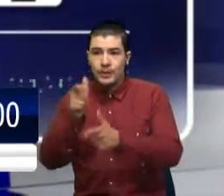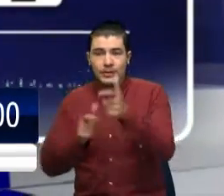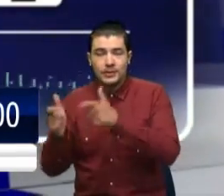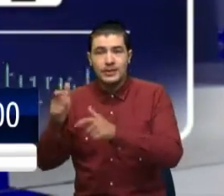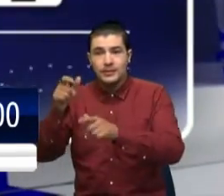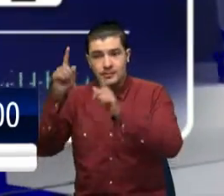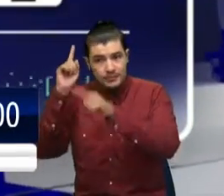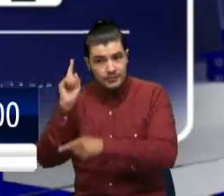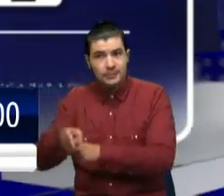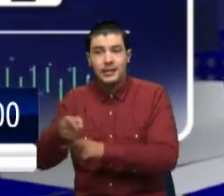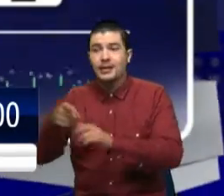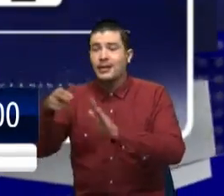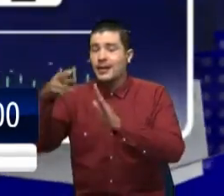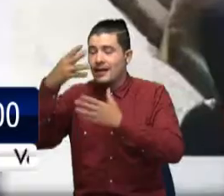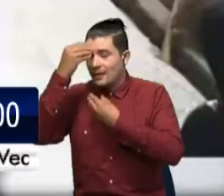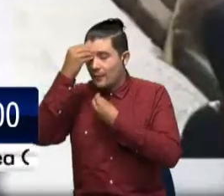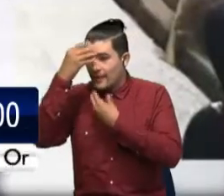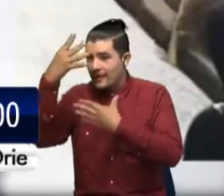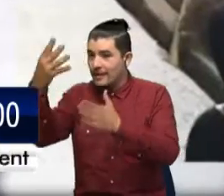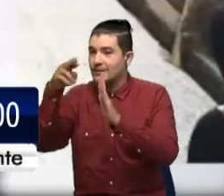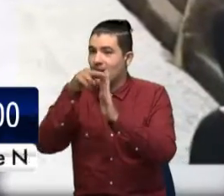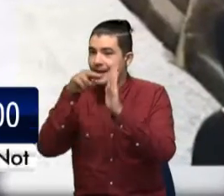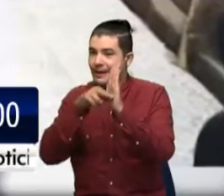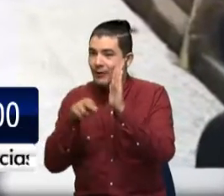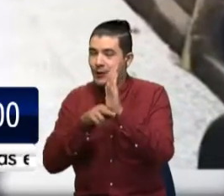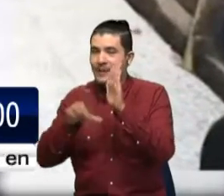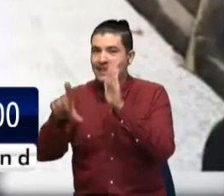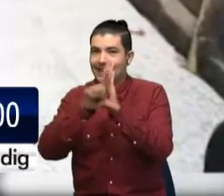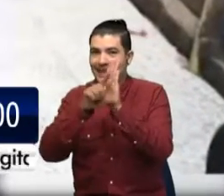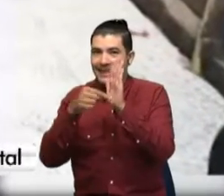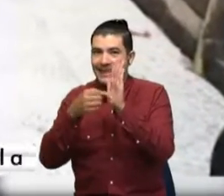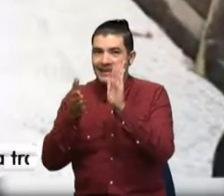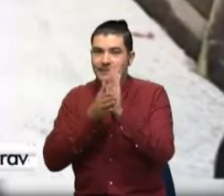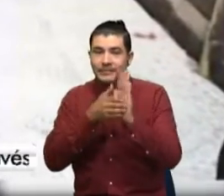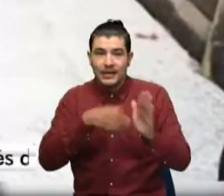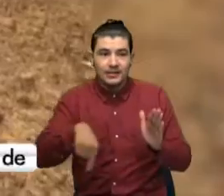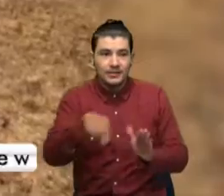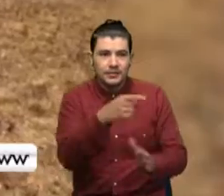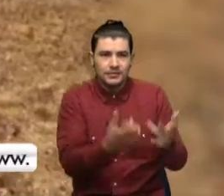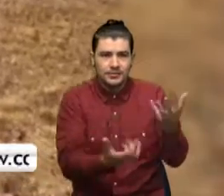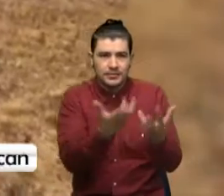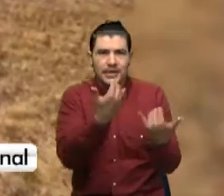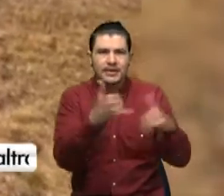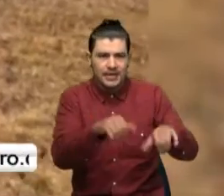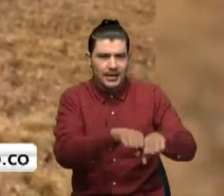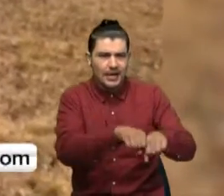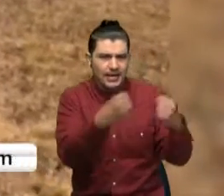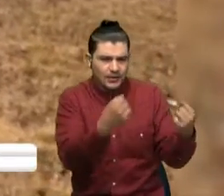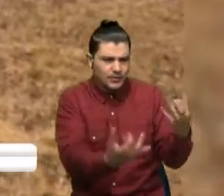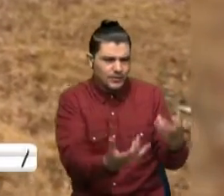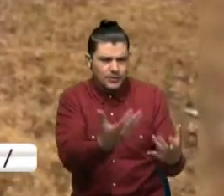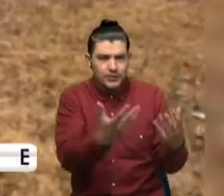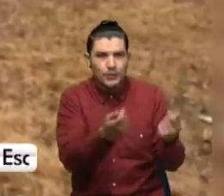acate los lineamientos de la ley el combustible fue destruido de manera controlada por las autoridades